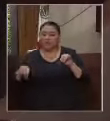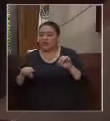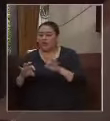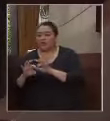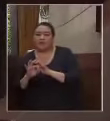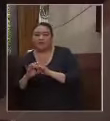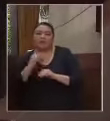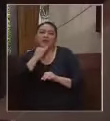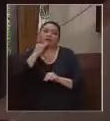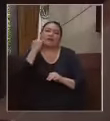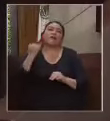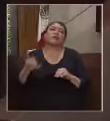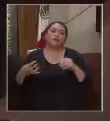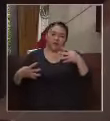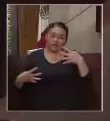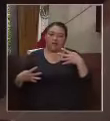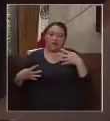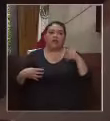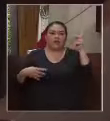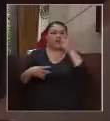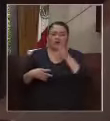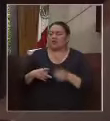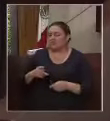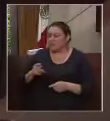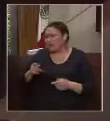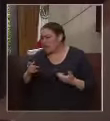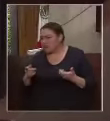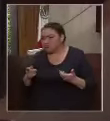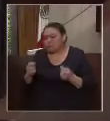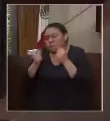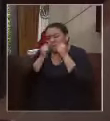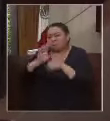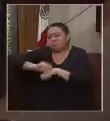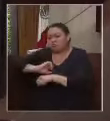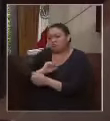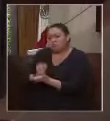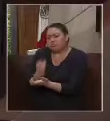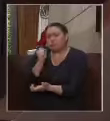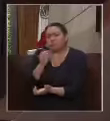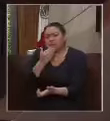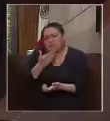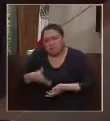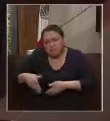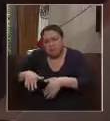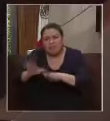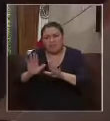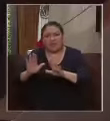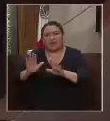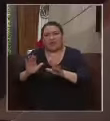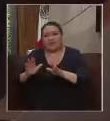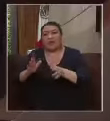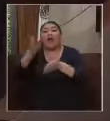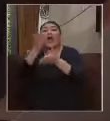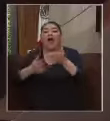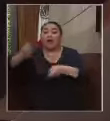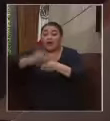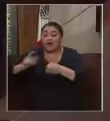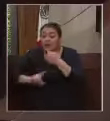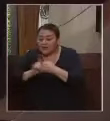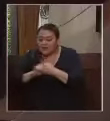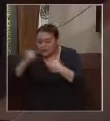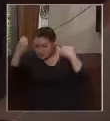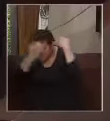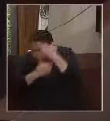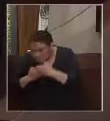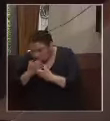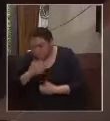coalición. Por tanto, el registro fue aprobado a pesar de la vulneración a tal prohibición, y les está justamente ahora permitiendo